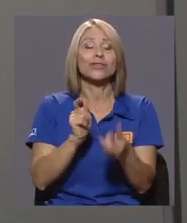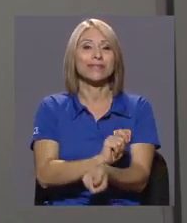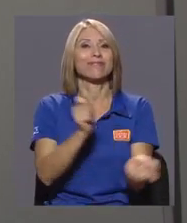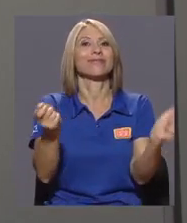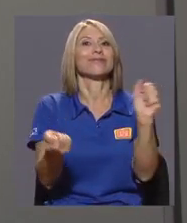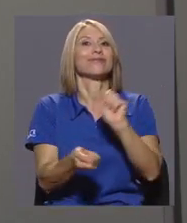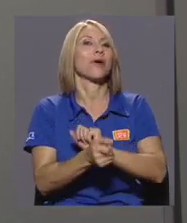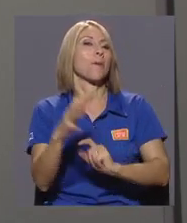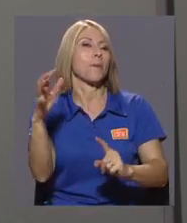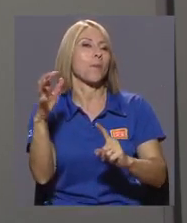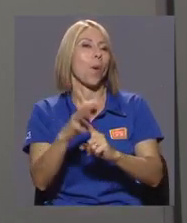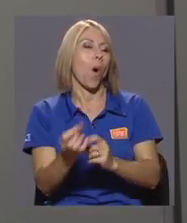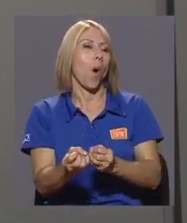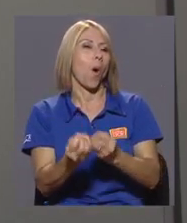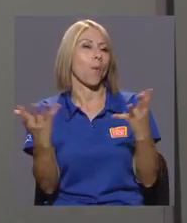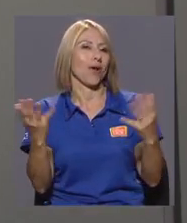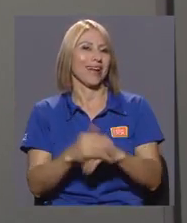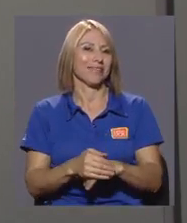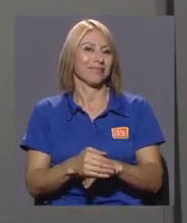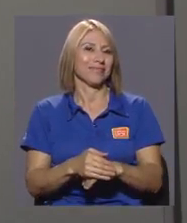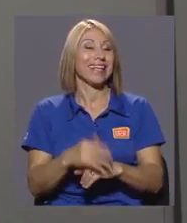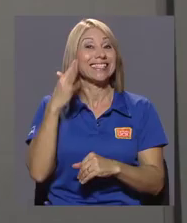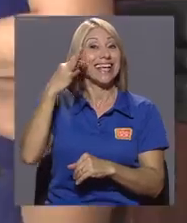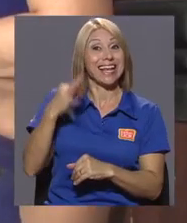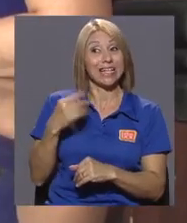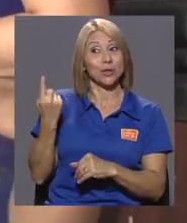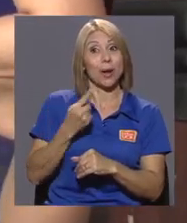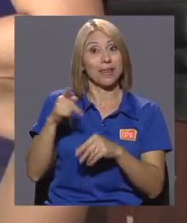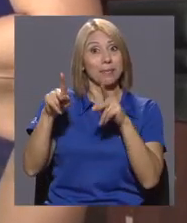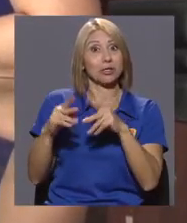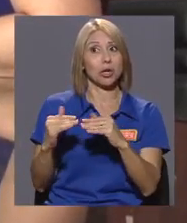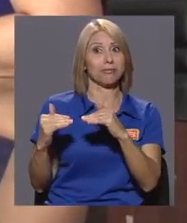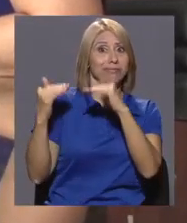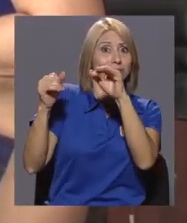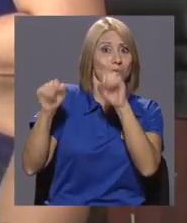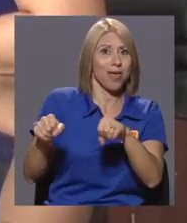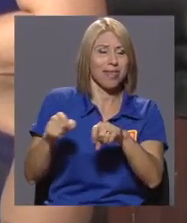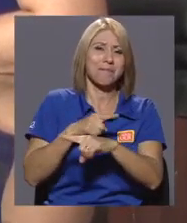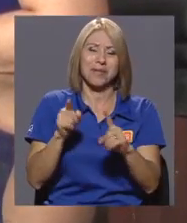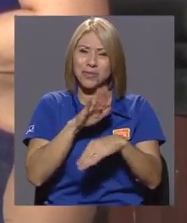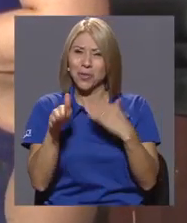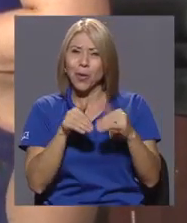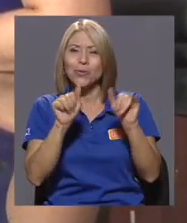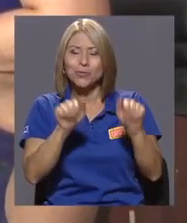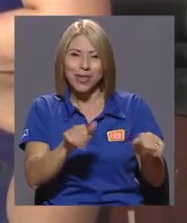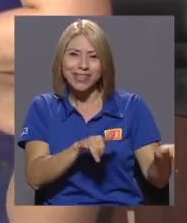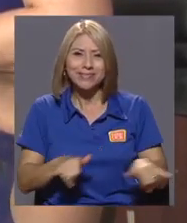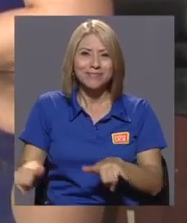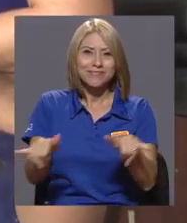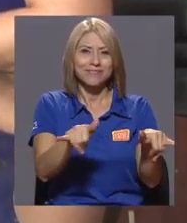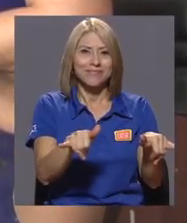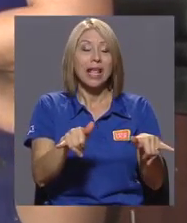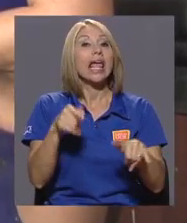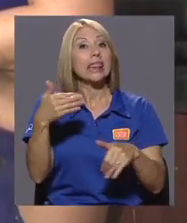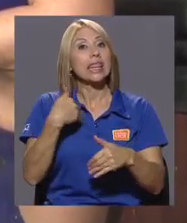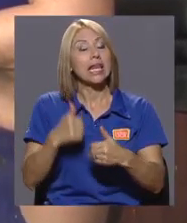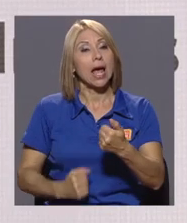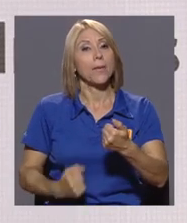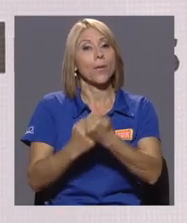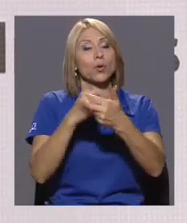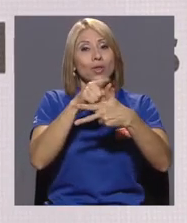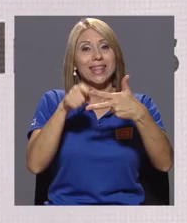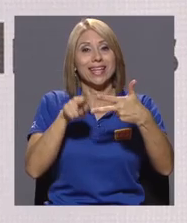para la élite, ¿verdad?, que es el tema fiscal. El observatorio cuenta con el apoyo de 3 escuelas de la